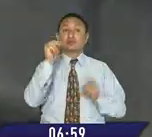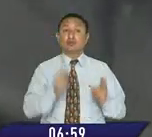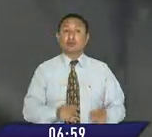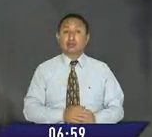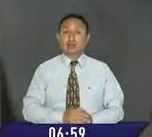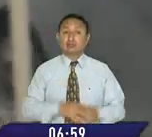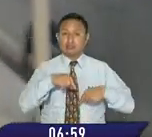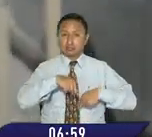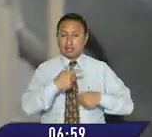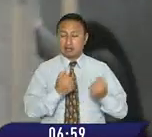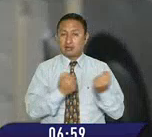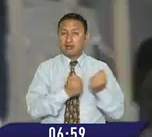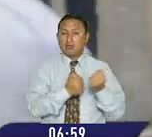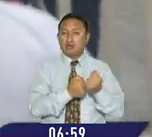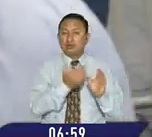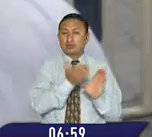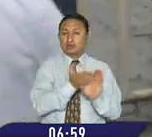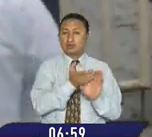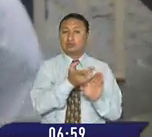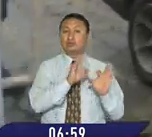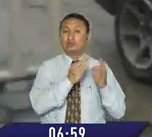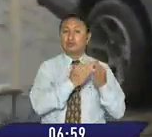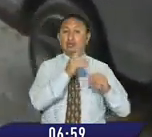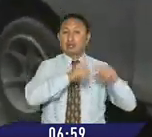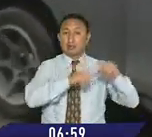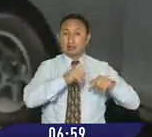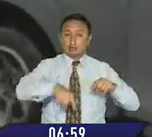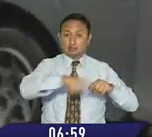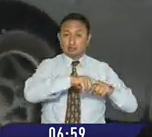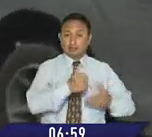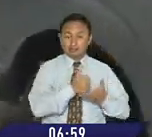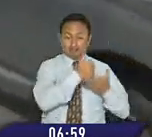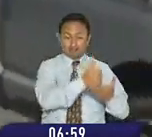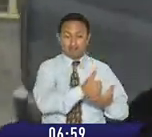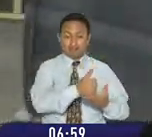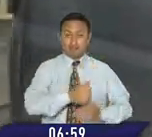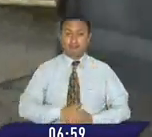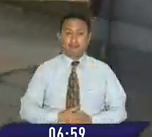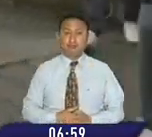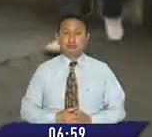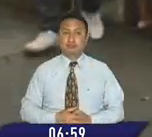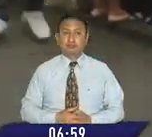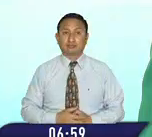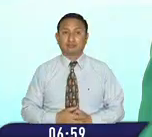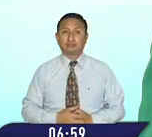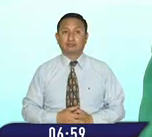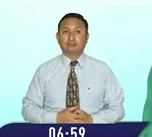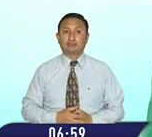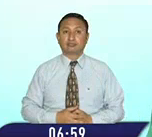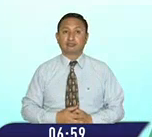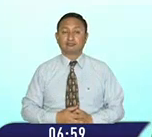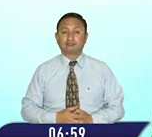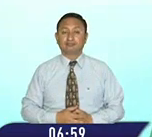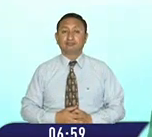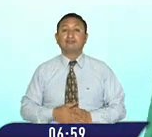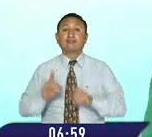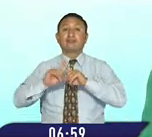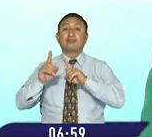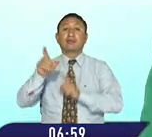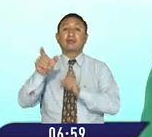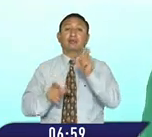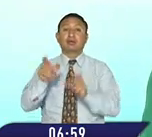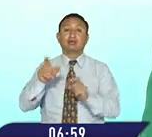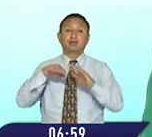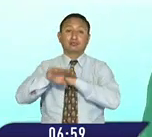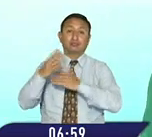brinda apoyo psicológico a familiares y deudos. Informó Marilyn Jaramillo. Y varias personas privadas de